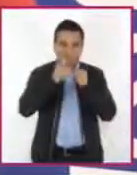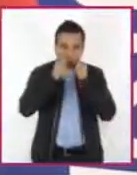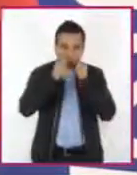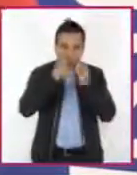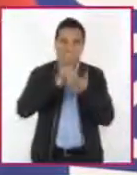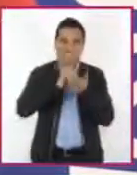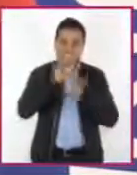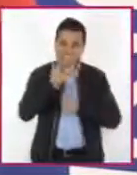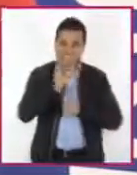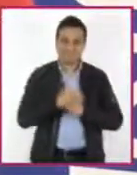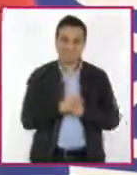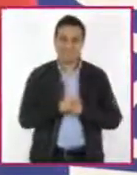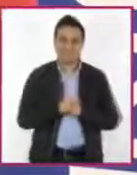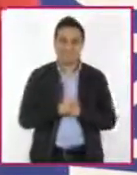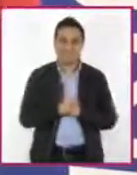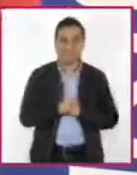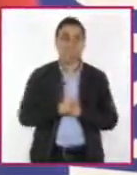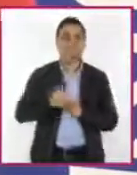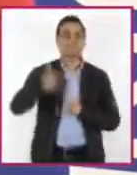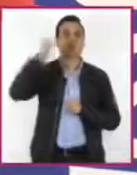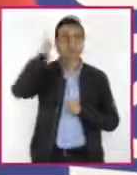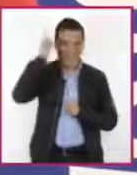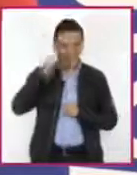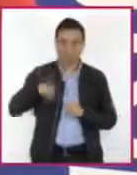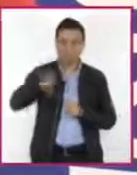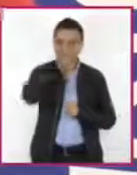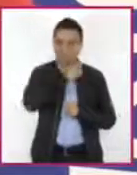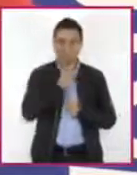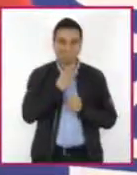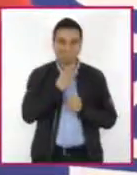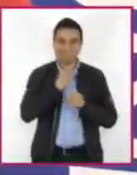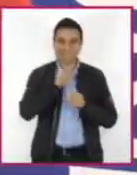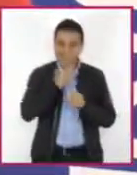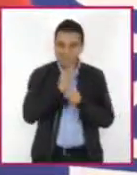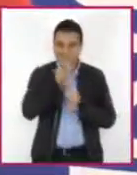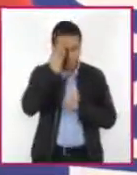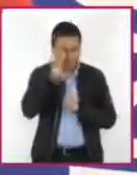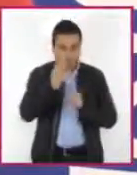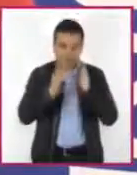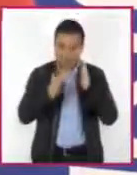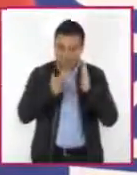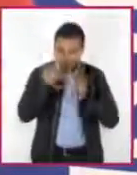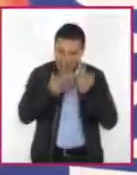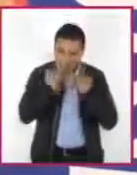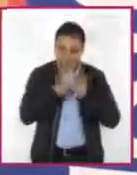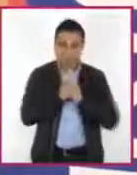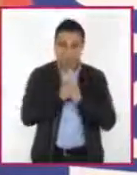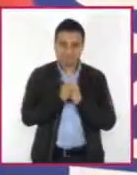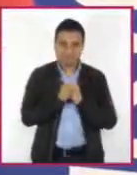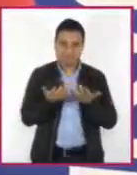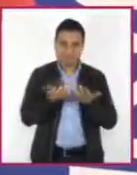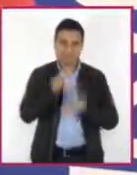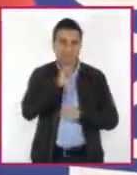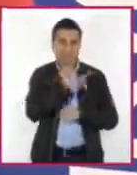esta sesión. Esperamos que estén aprovechando al máximo este tiempo para estudiar con los programas de Aprende en Casa